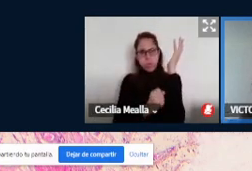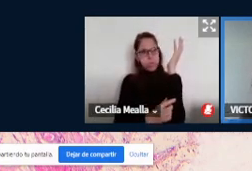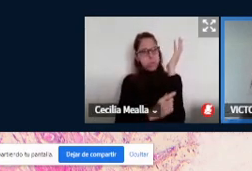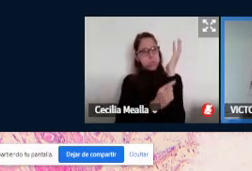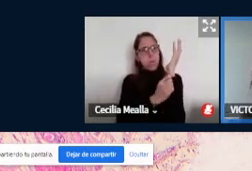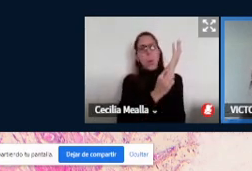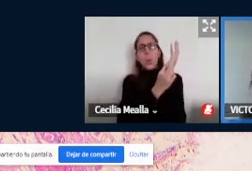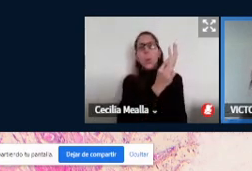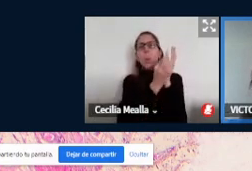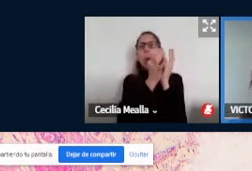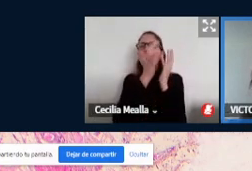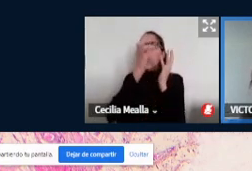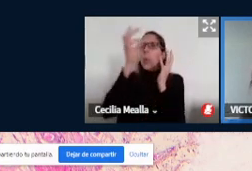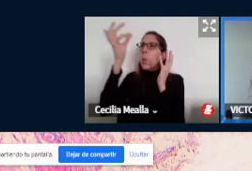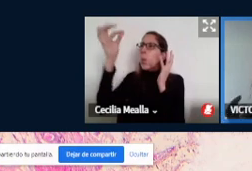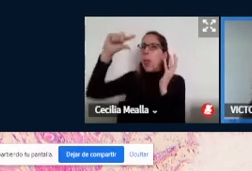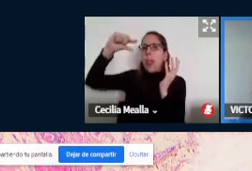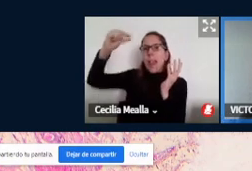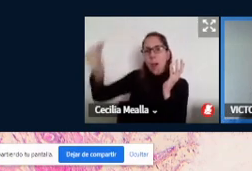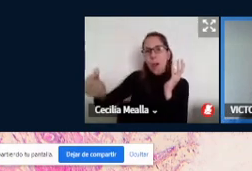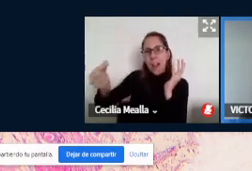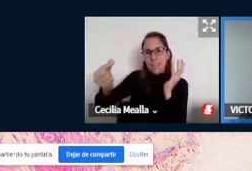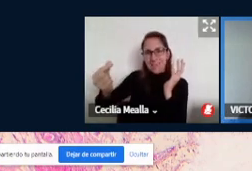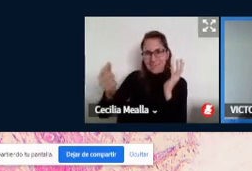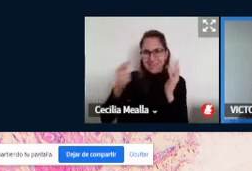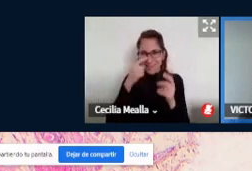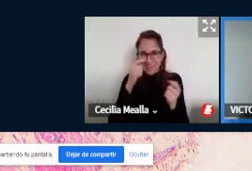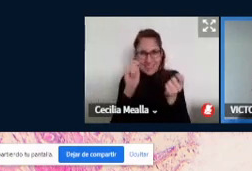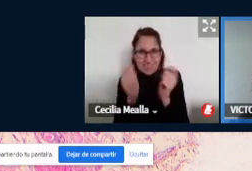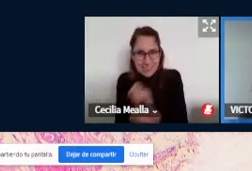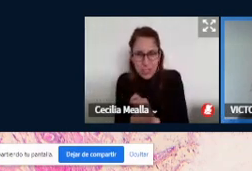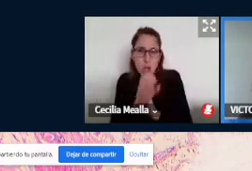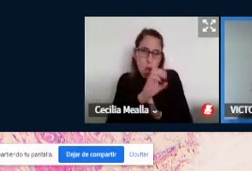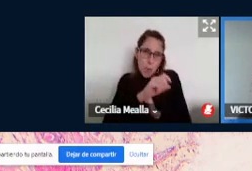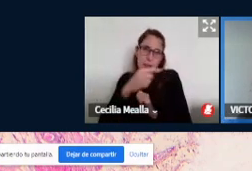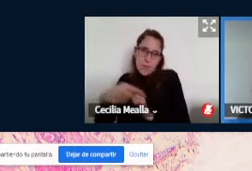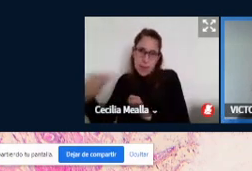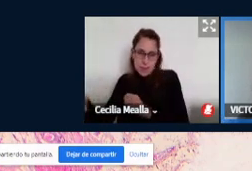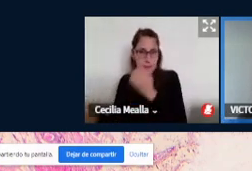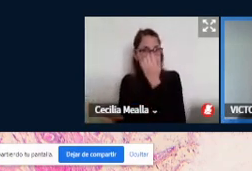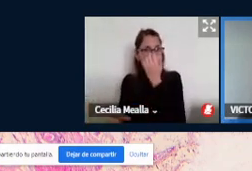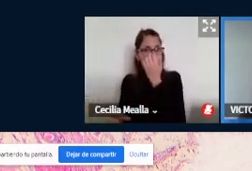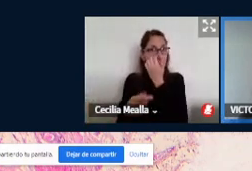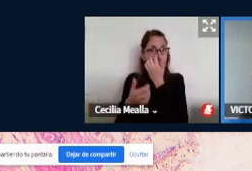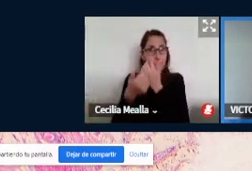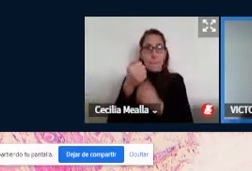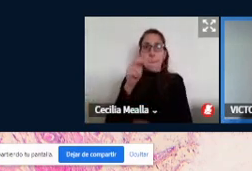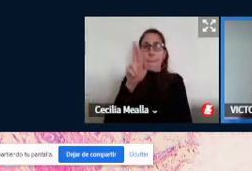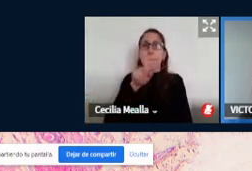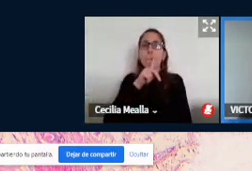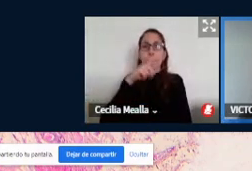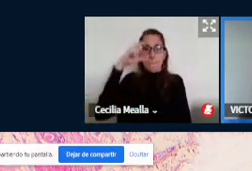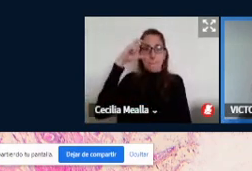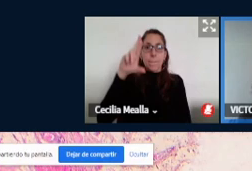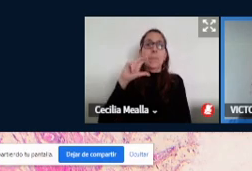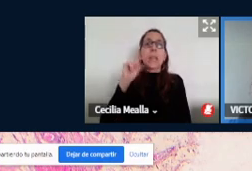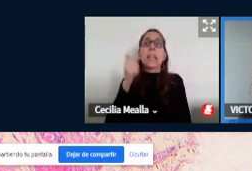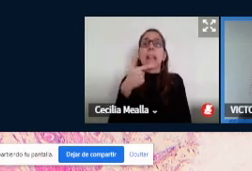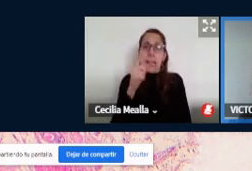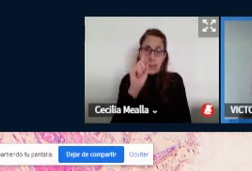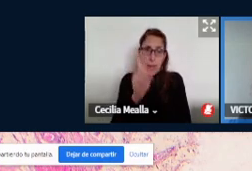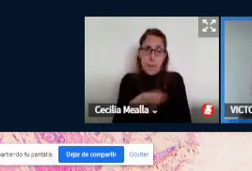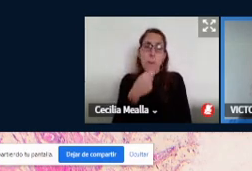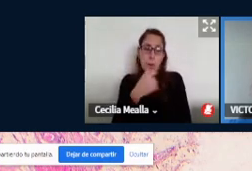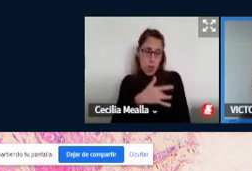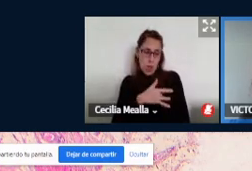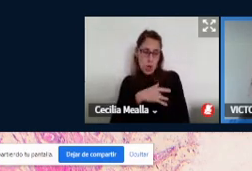achicando hasta llegar a un capilar, ¿sí? Las arterias es lo mismo, tenemos el tronco, que podría ser la aorta,